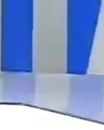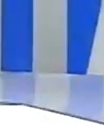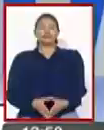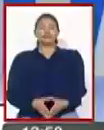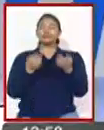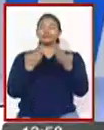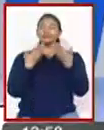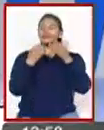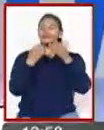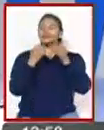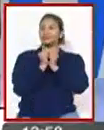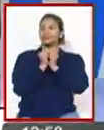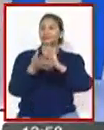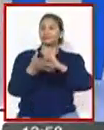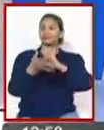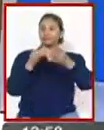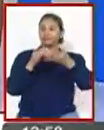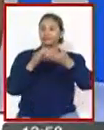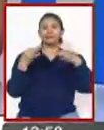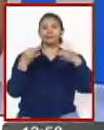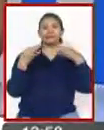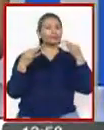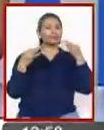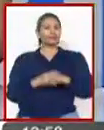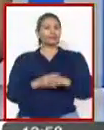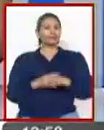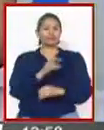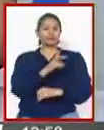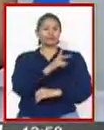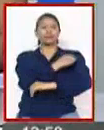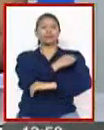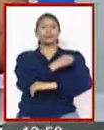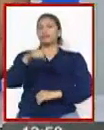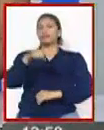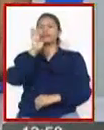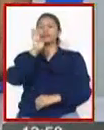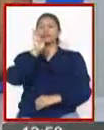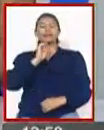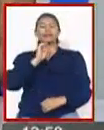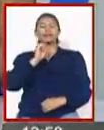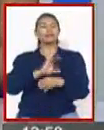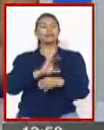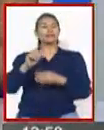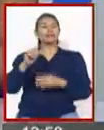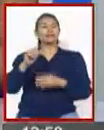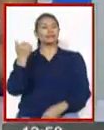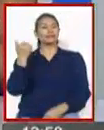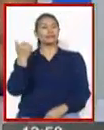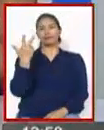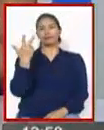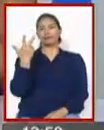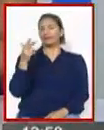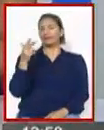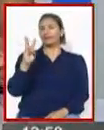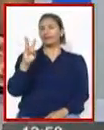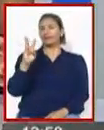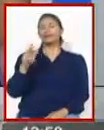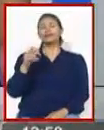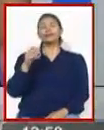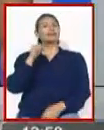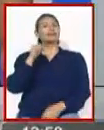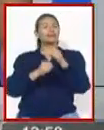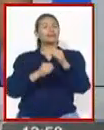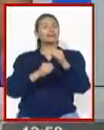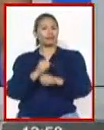Muchas gracias por su compañía. Hablamos de festejos porque el Distrito 1 está de aniversario, cumple 63 años de creación y habrán